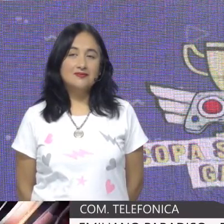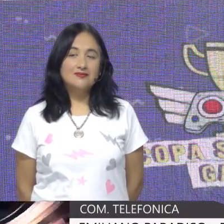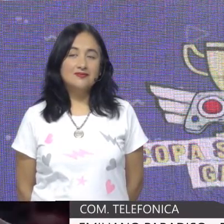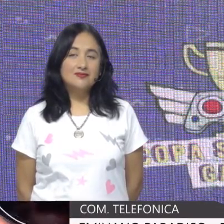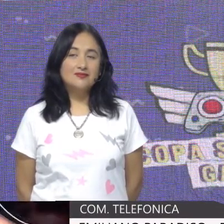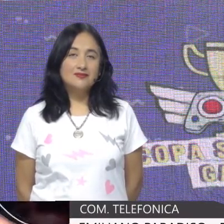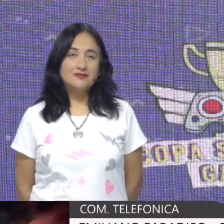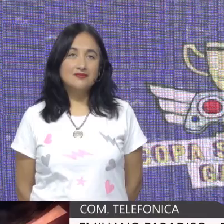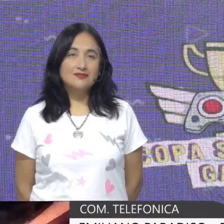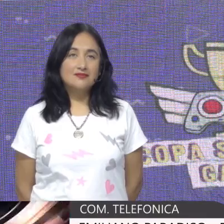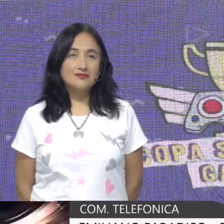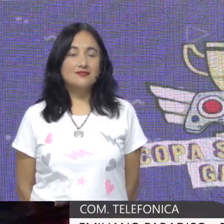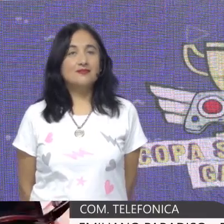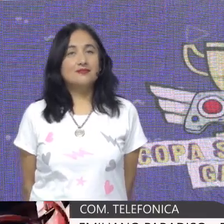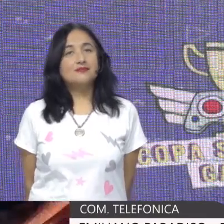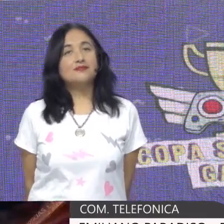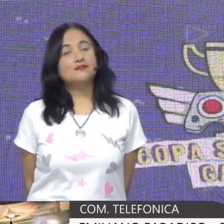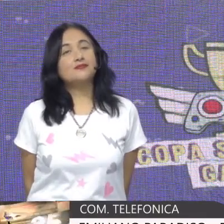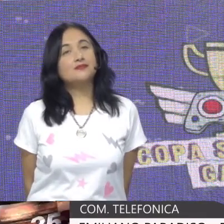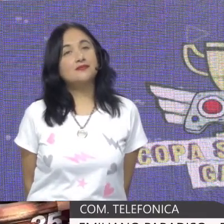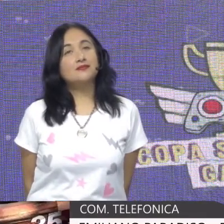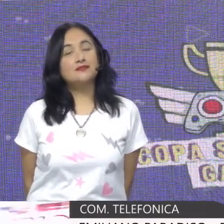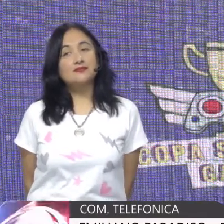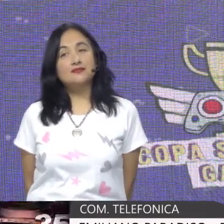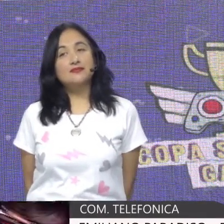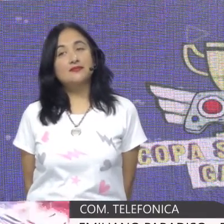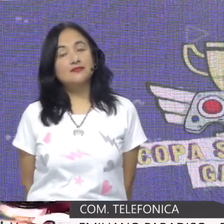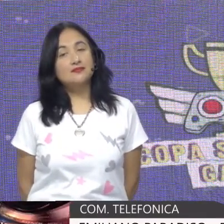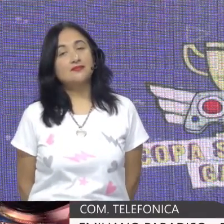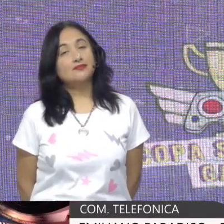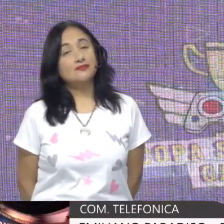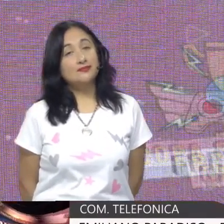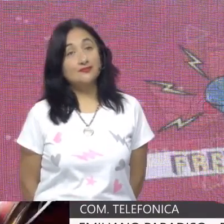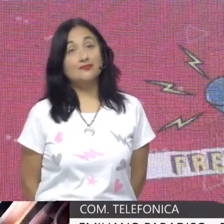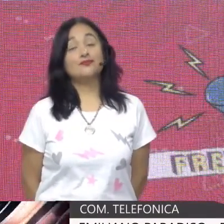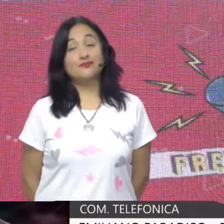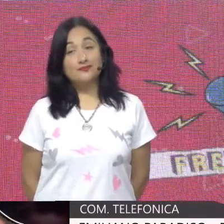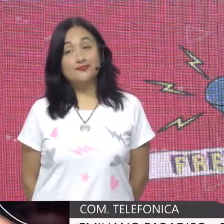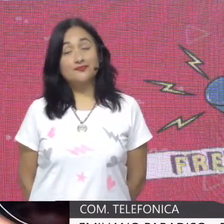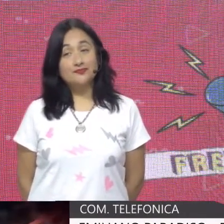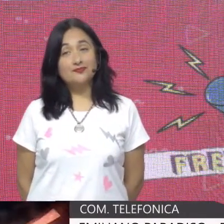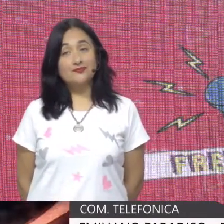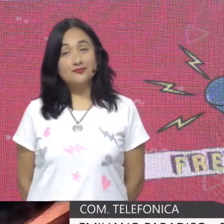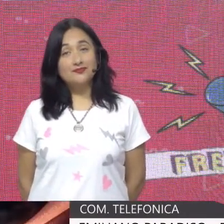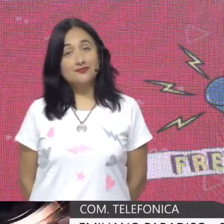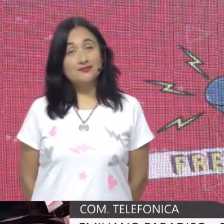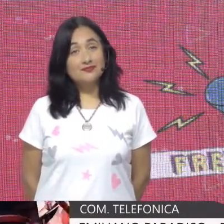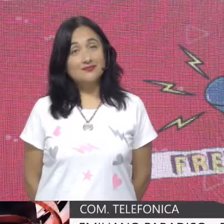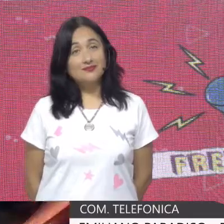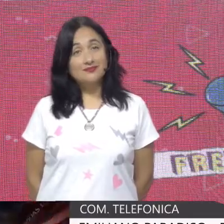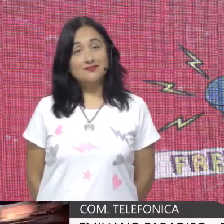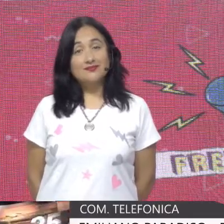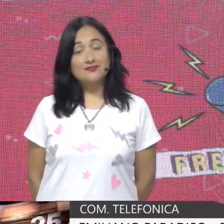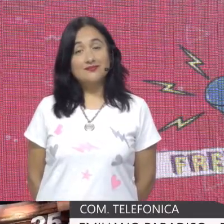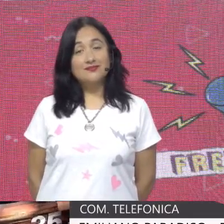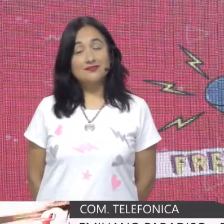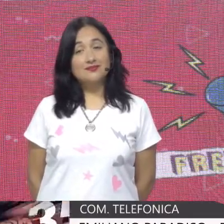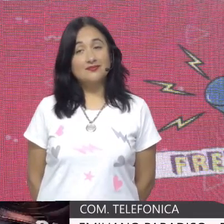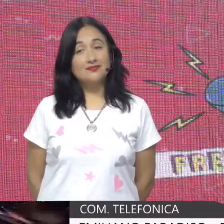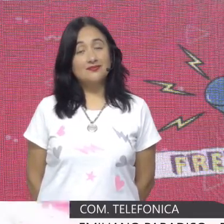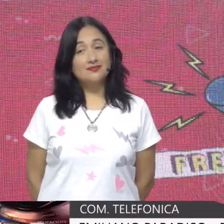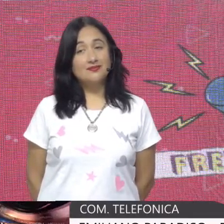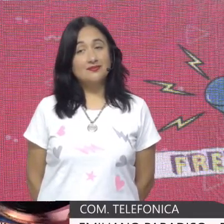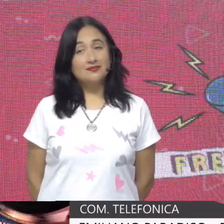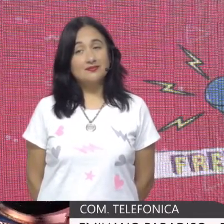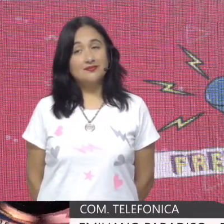dinero para que puedan por lo menos solventar un poquito la situación difícil que están pasando. Es una de las decisiones más importantes que tomamos nosotros, poderle dar una